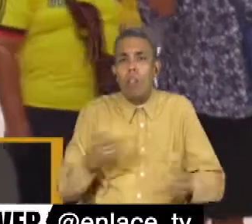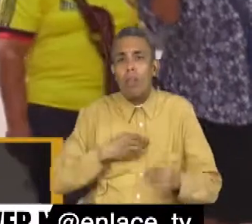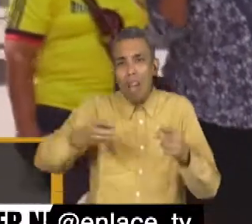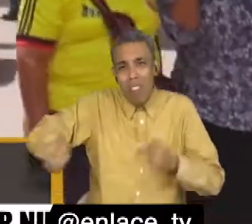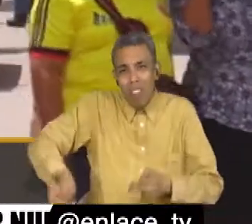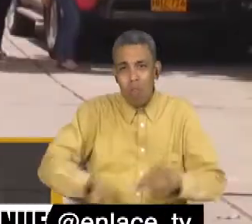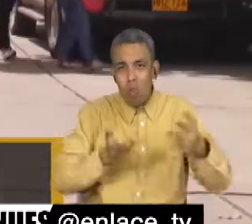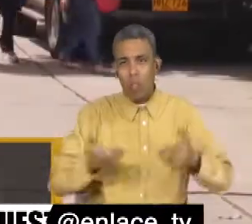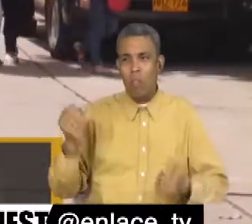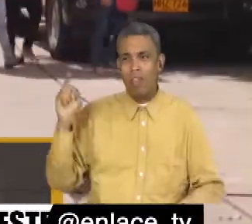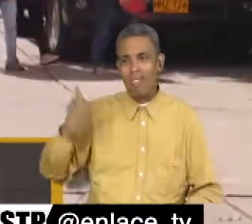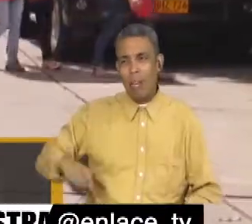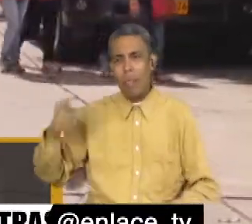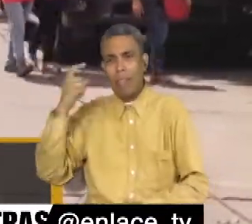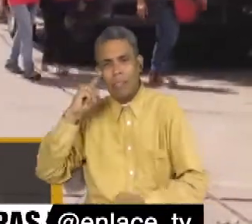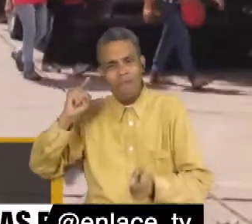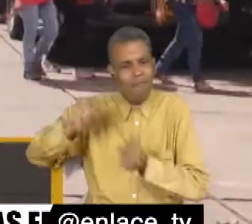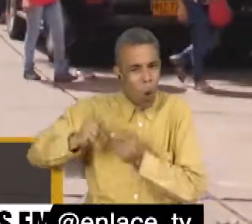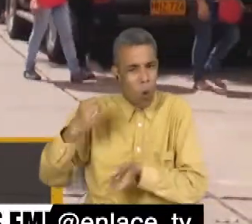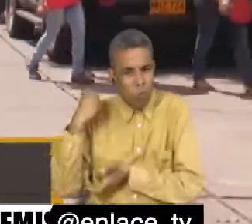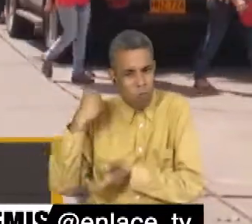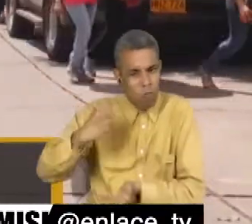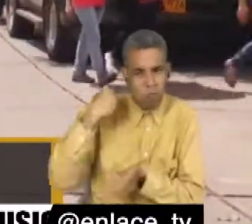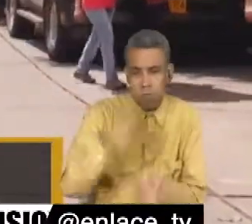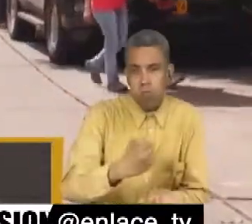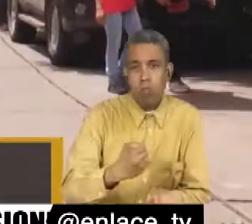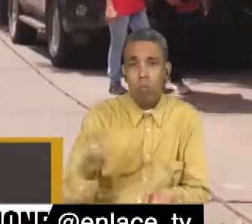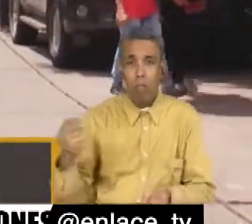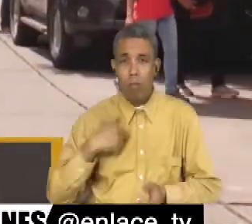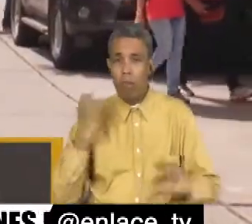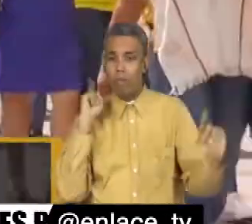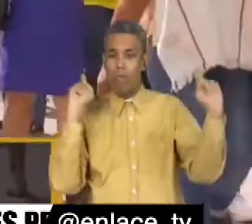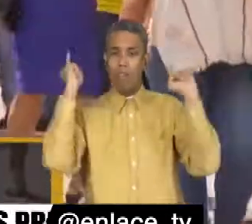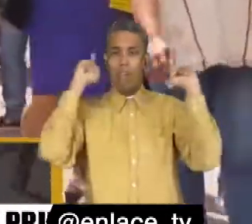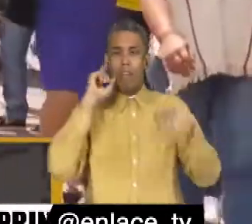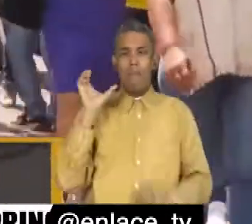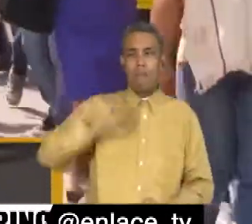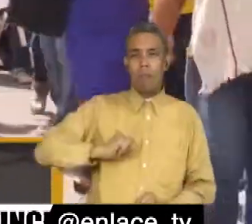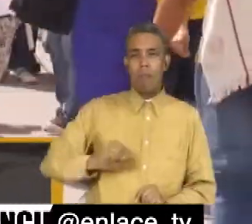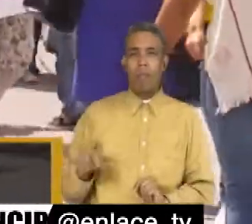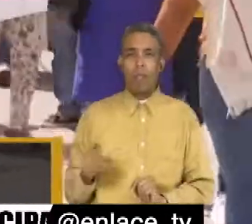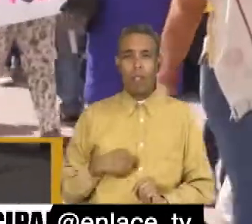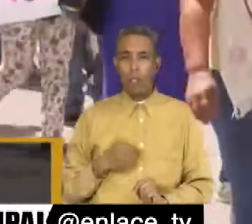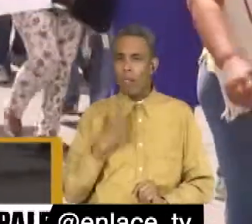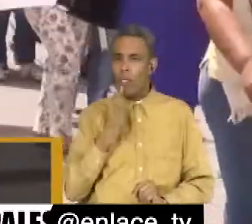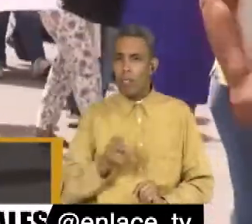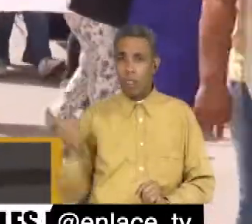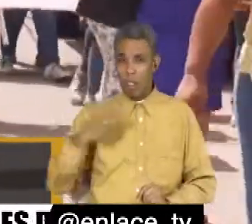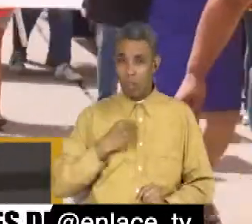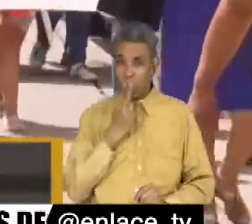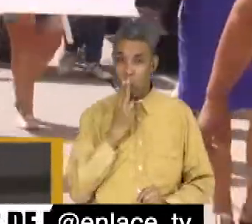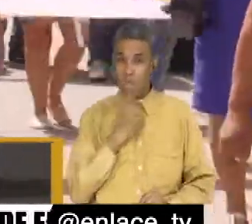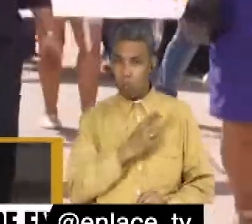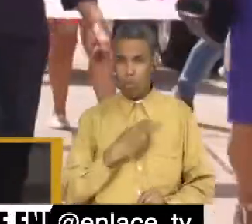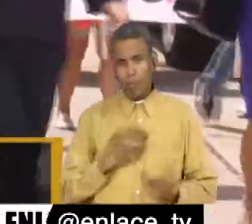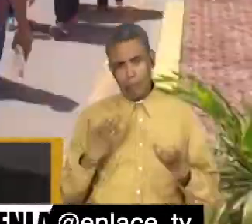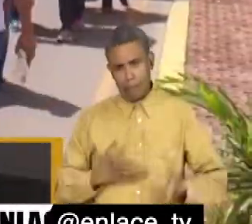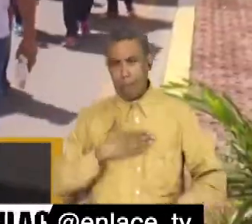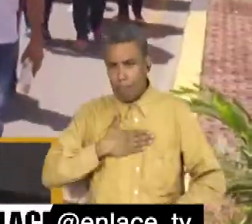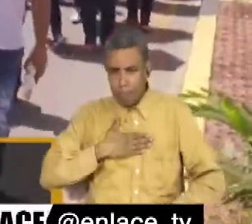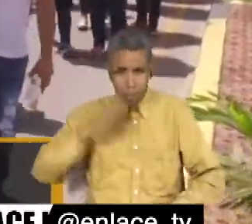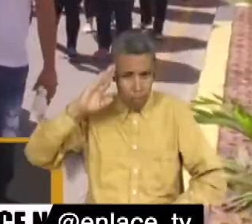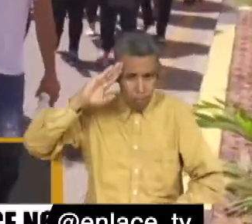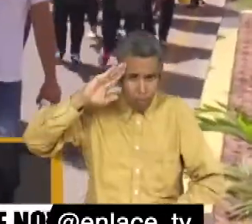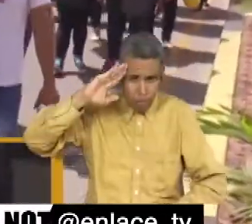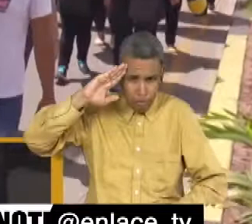hace de los oídos gochos. Acevedo agregó que el gobierno no ha tenido compromiso para una mesa de diálogo con los docentes,